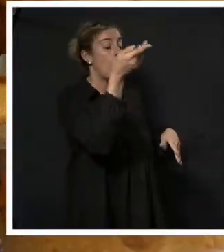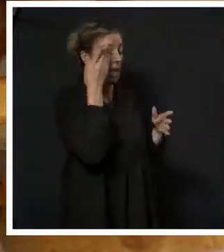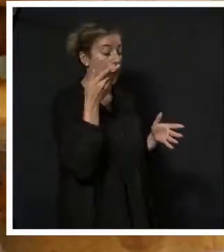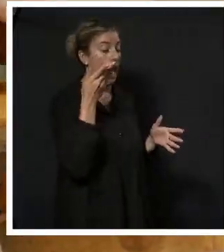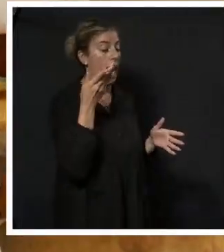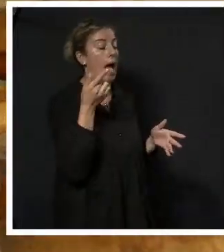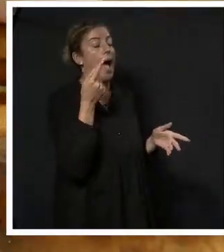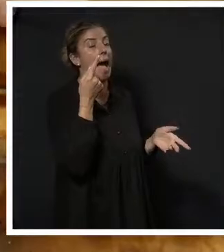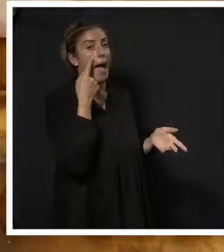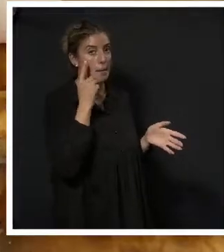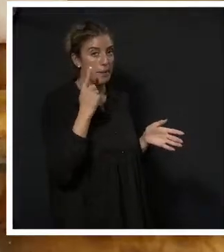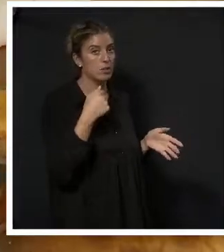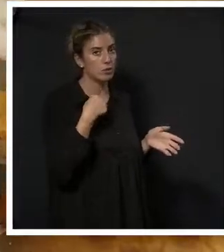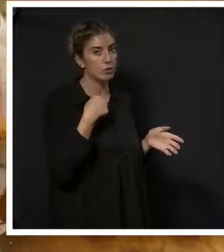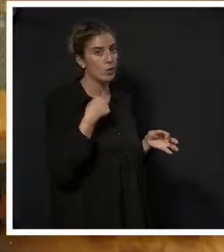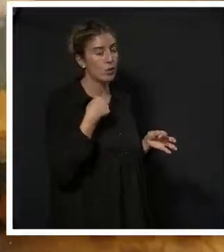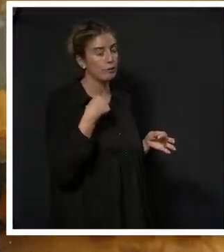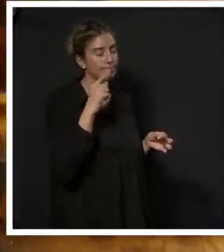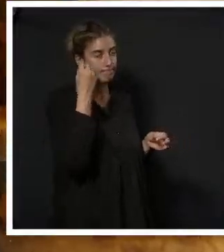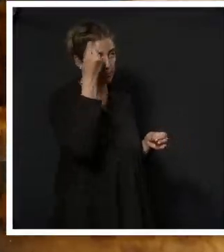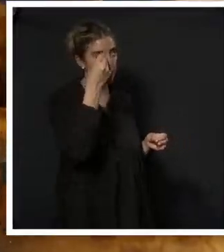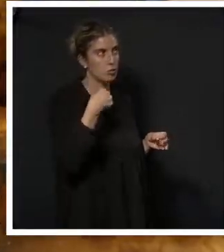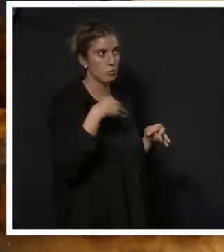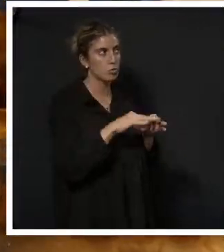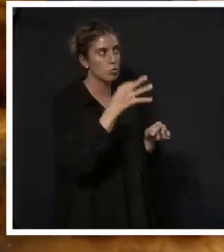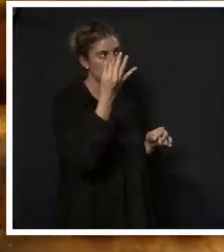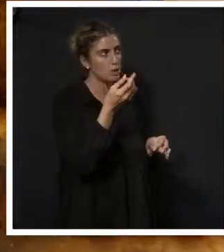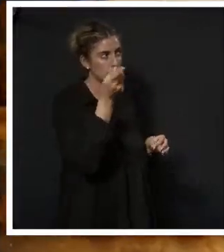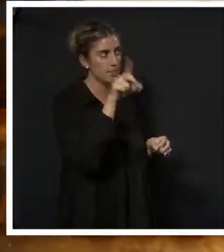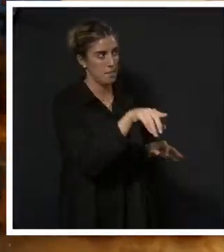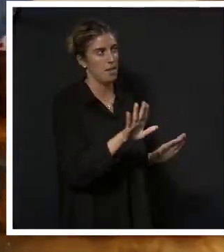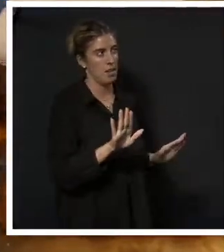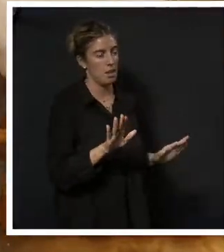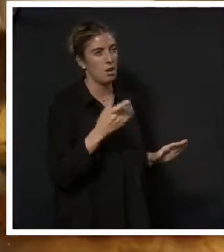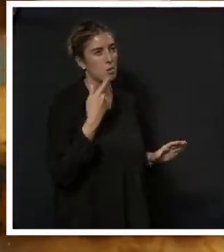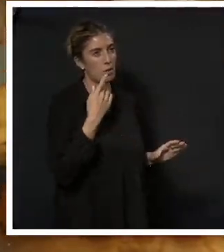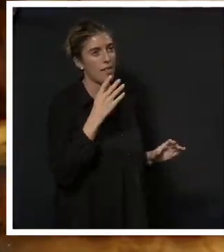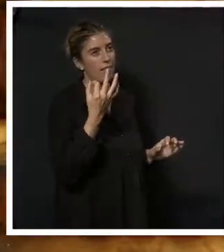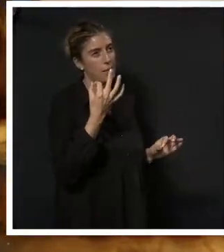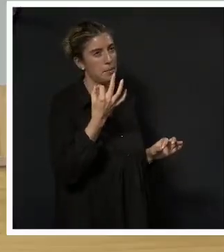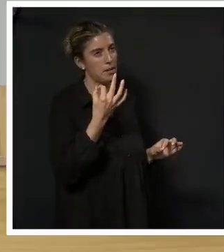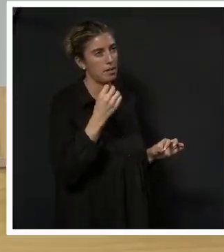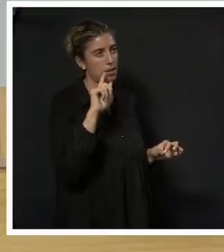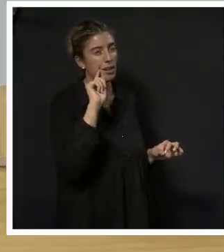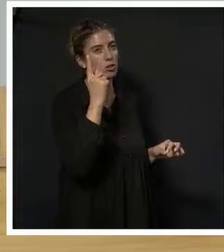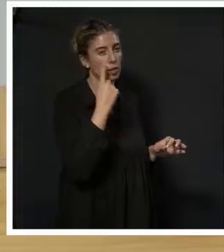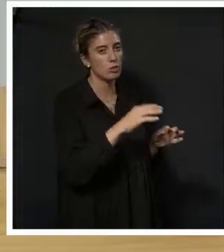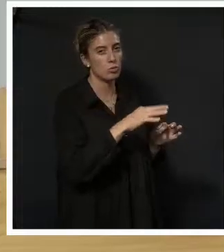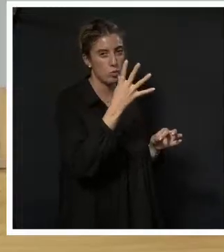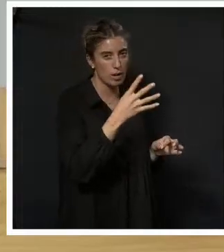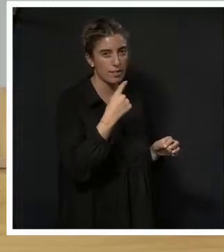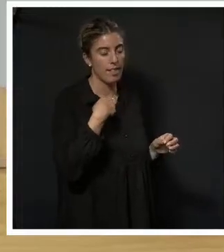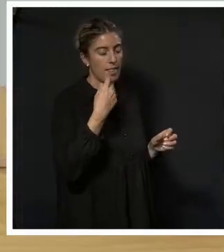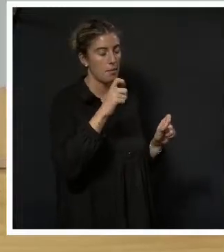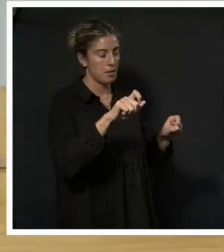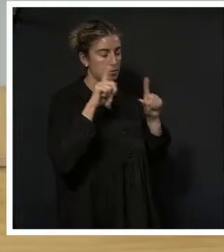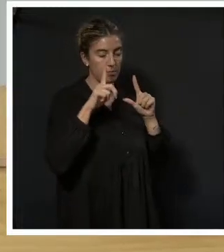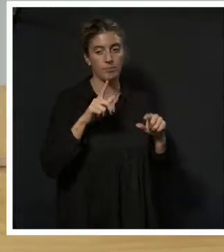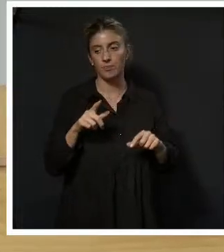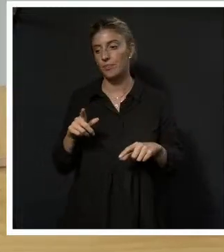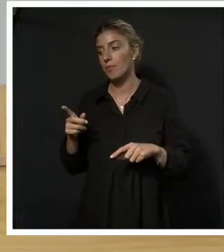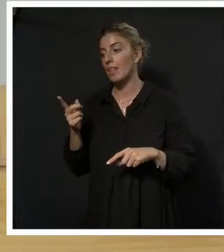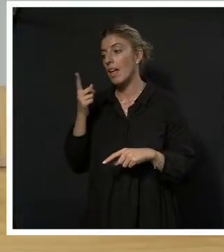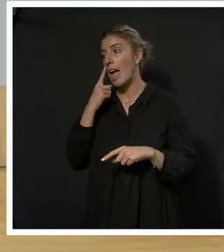sí yo Considero que tiene mucha suerte seguramente a suerte hay que buscar hay que estarnos sitio adecuado hay que hacerse ver